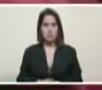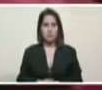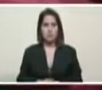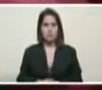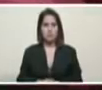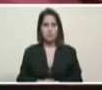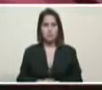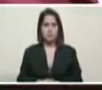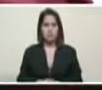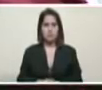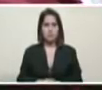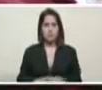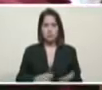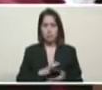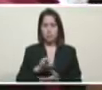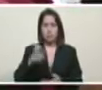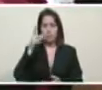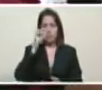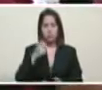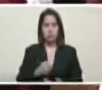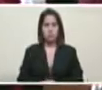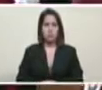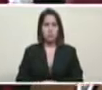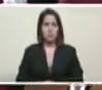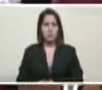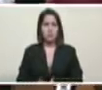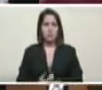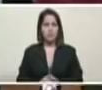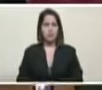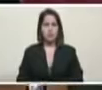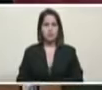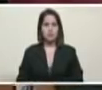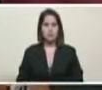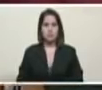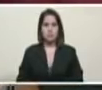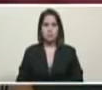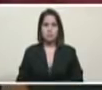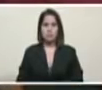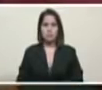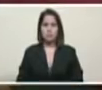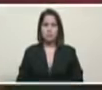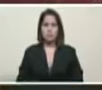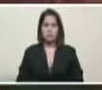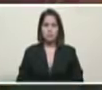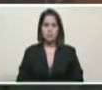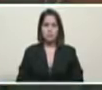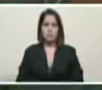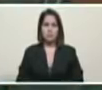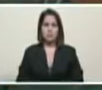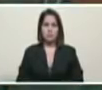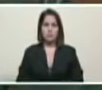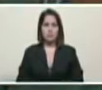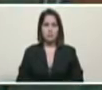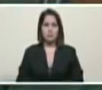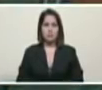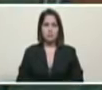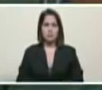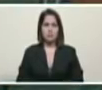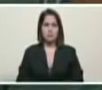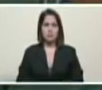Fui informado desde temprano por el general Padrino López, por el almirante Ceballos, de los acontecimientos,